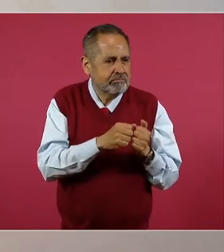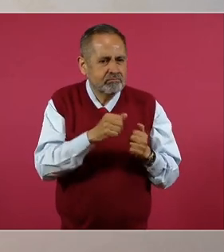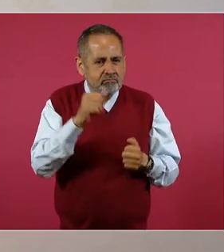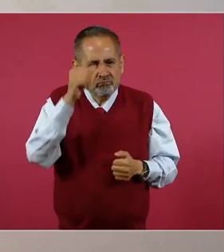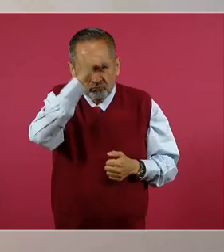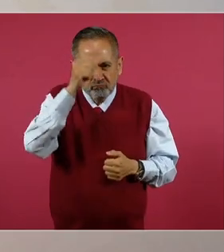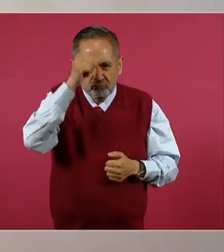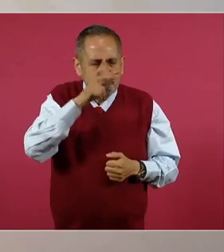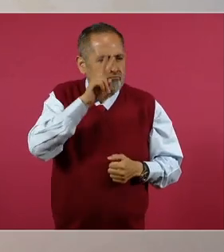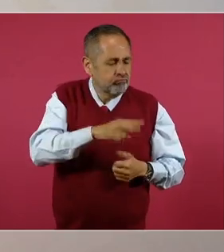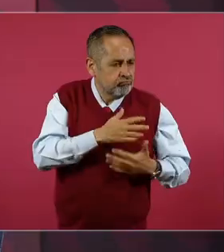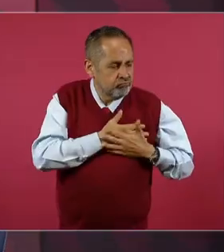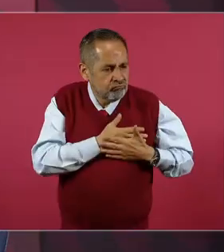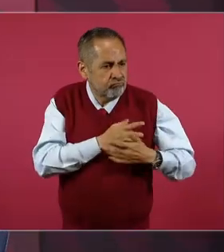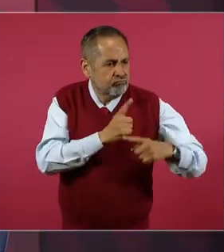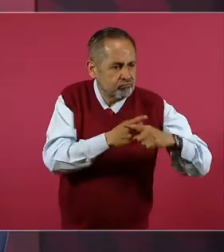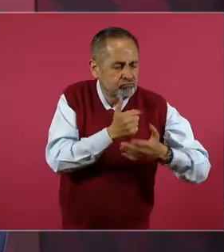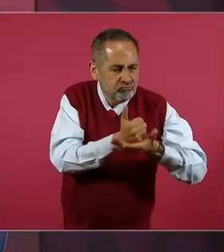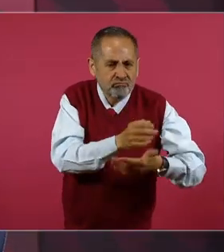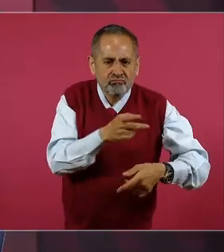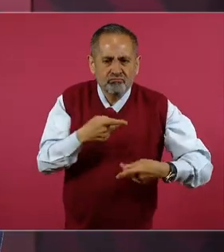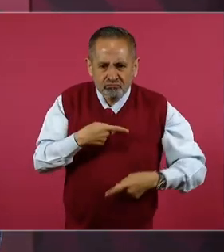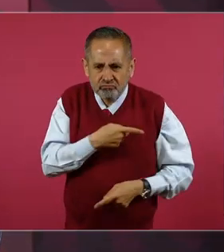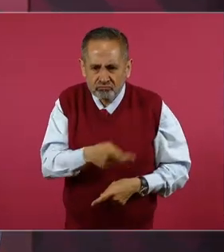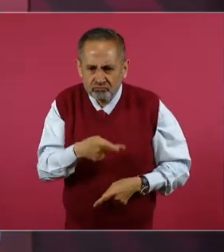en México